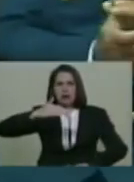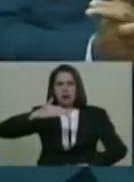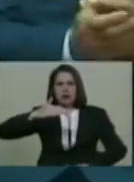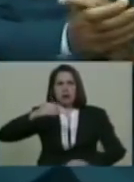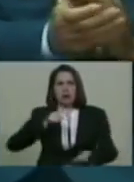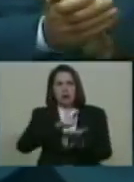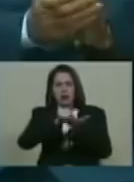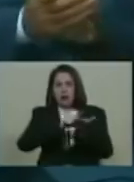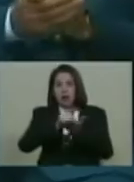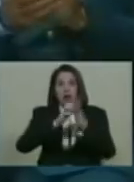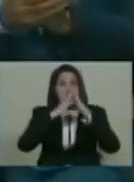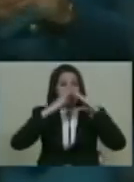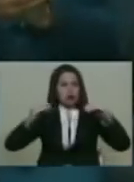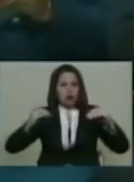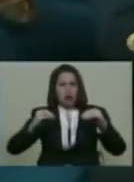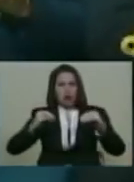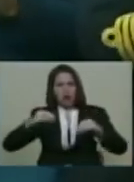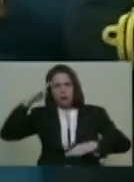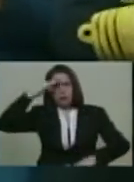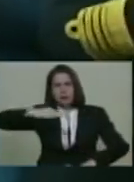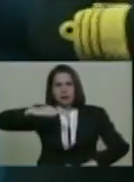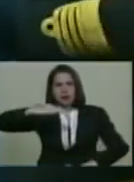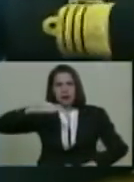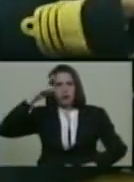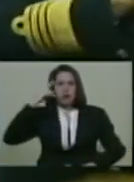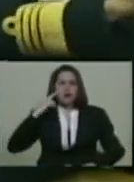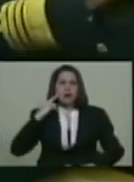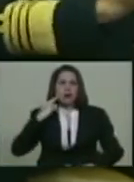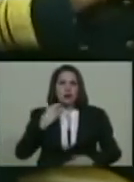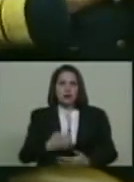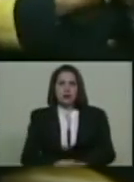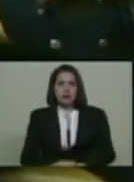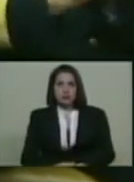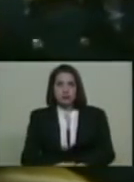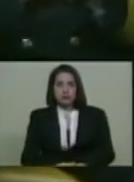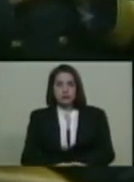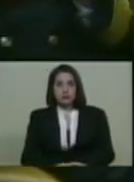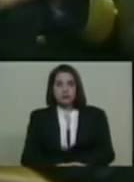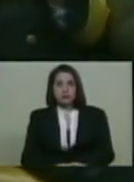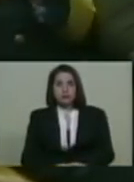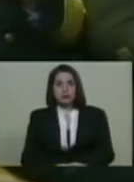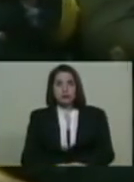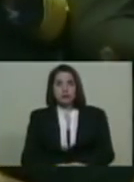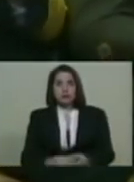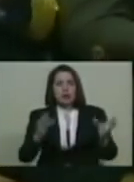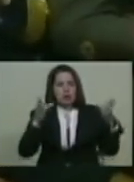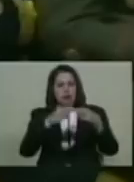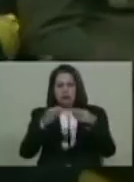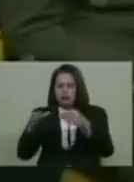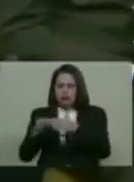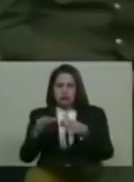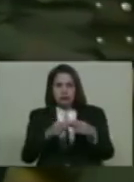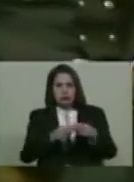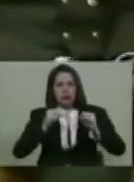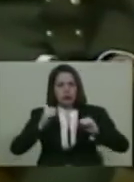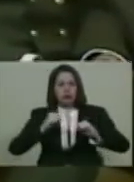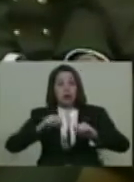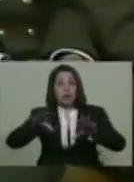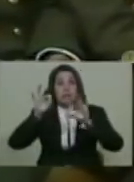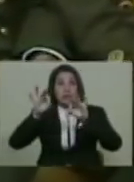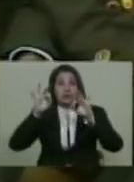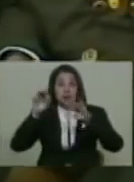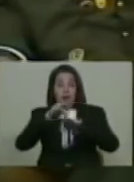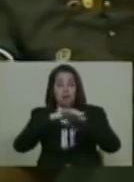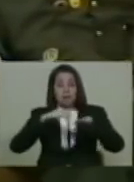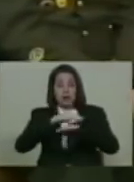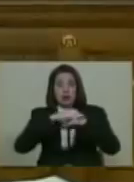de toda nuestra fuerza armada nacional bolivariana al deje sin al sebin al ministro de néstor